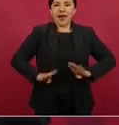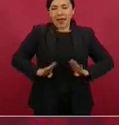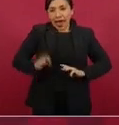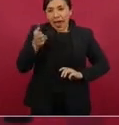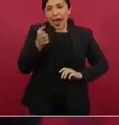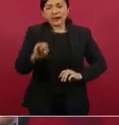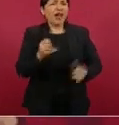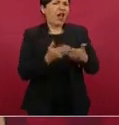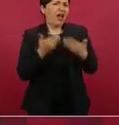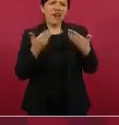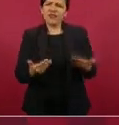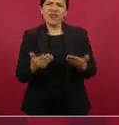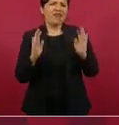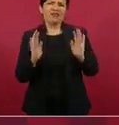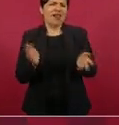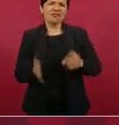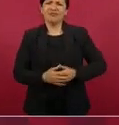ahora no,